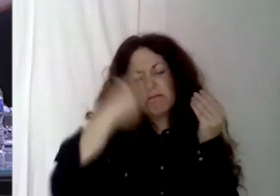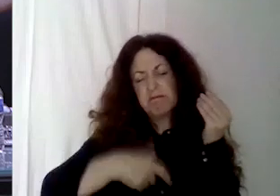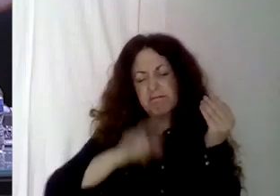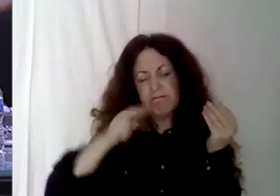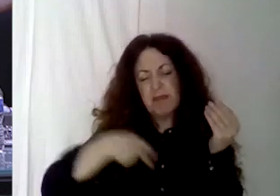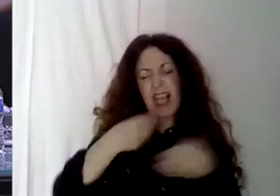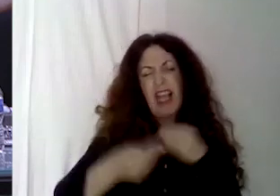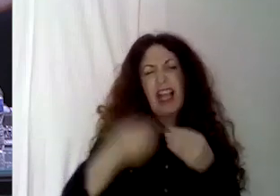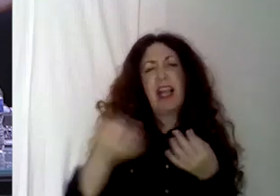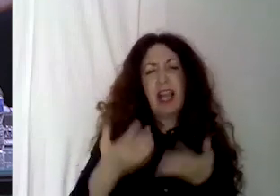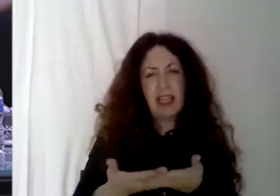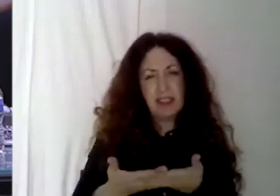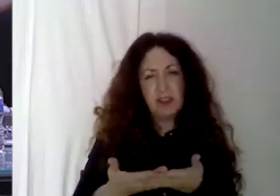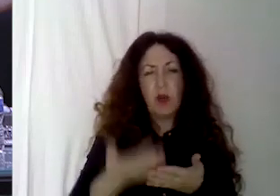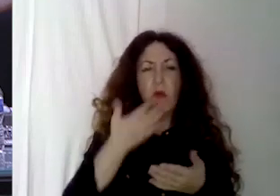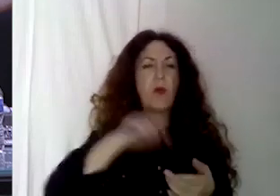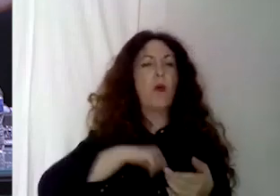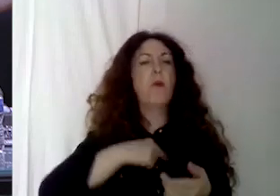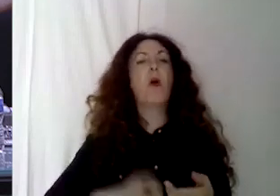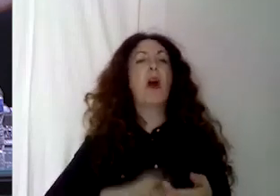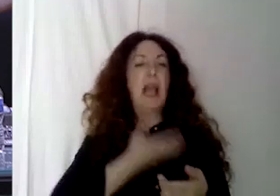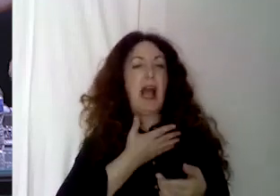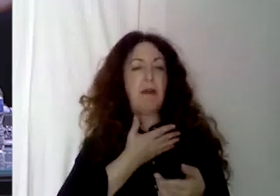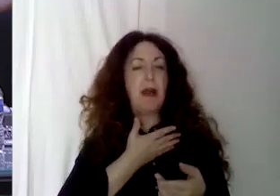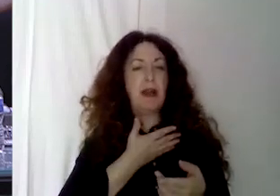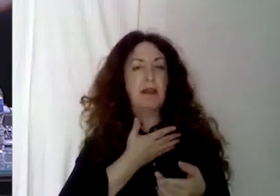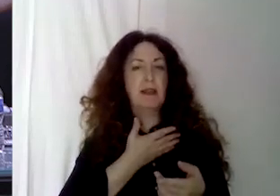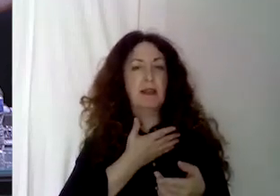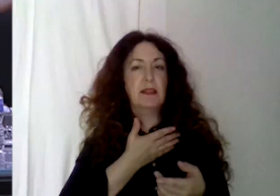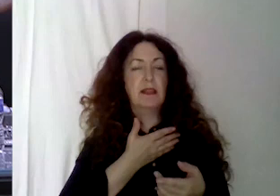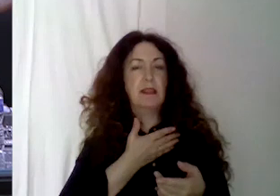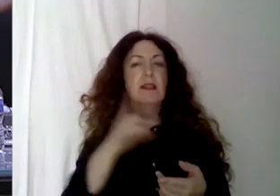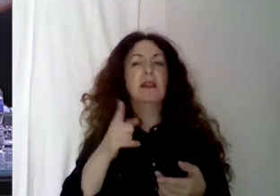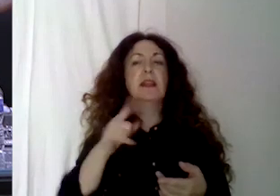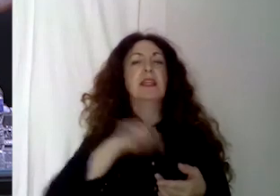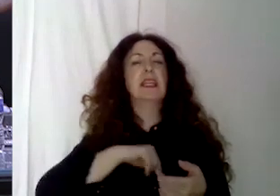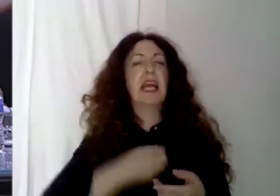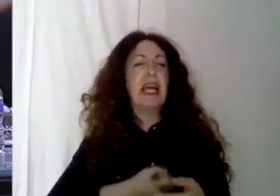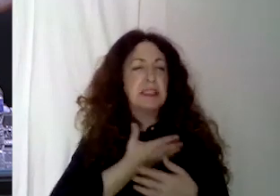nuevo Freud. Es un impulso del alma, dirían ellos. Es un impulso del espíritu.